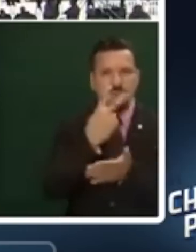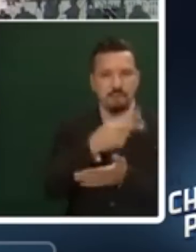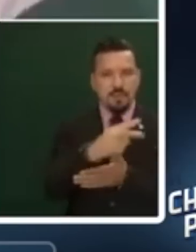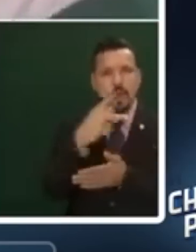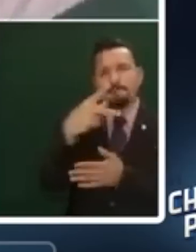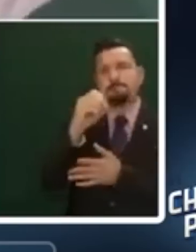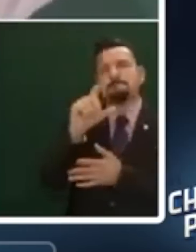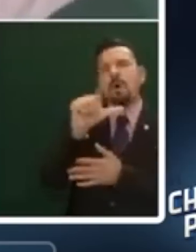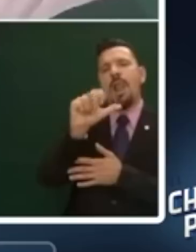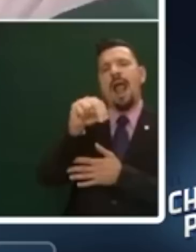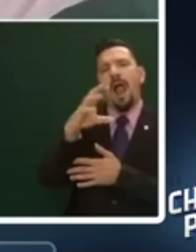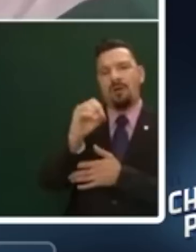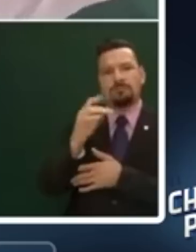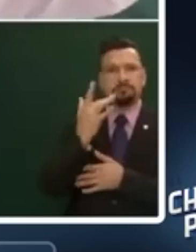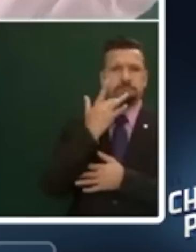lujoso